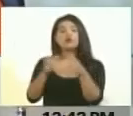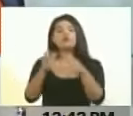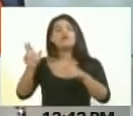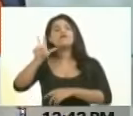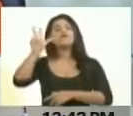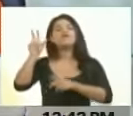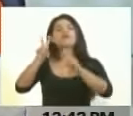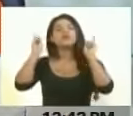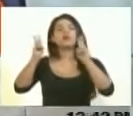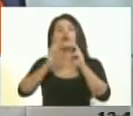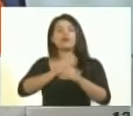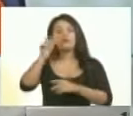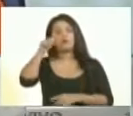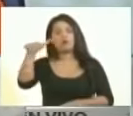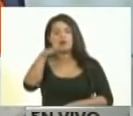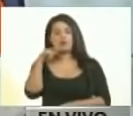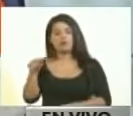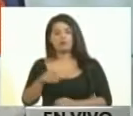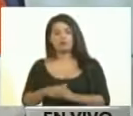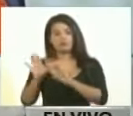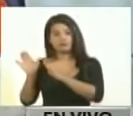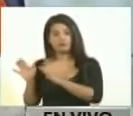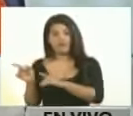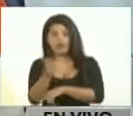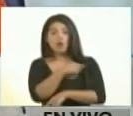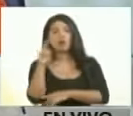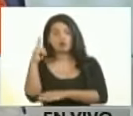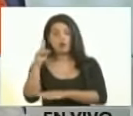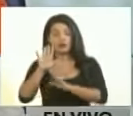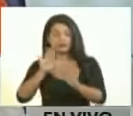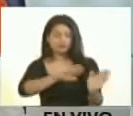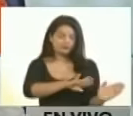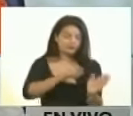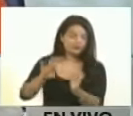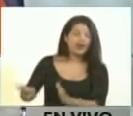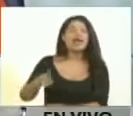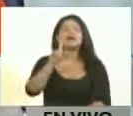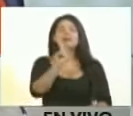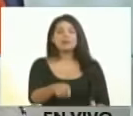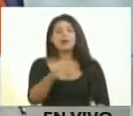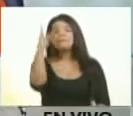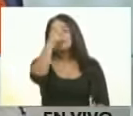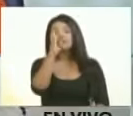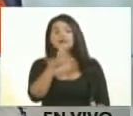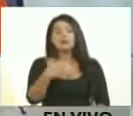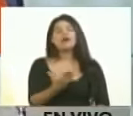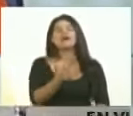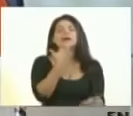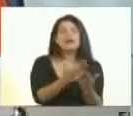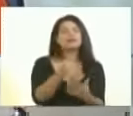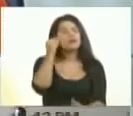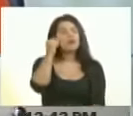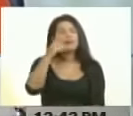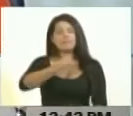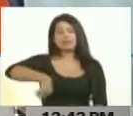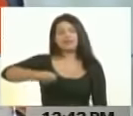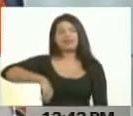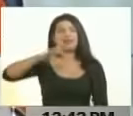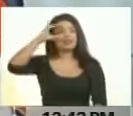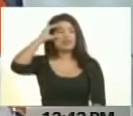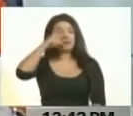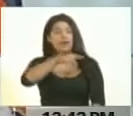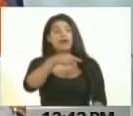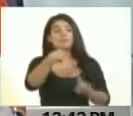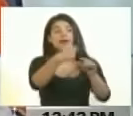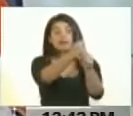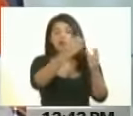Pueblo. En Brasil, agradecemos a la presidenta Dilma Rousseff y al Partido de los Trabajadores la solidaridad que han